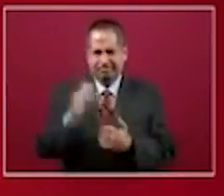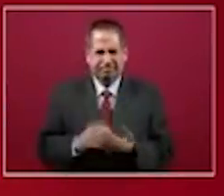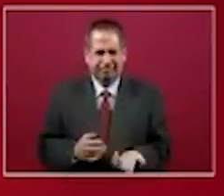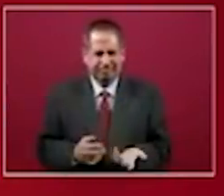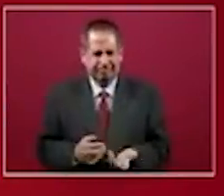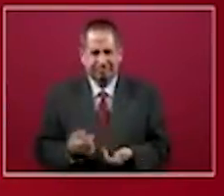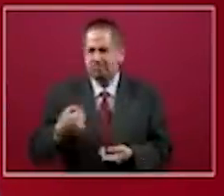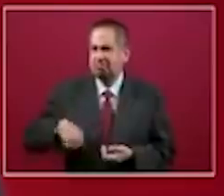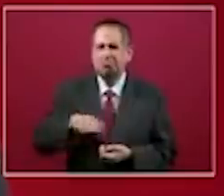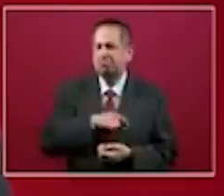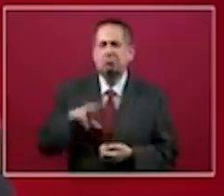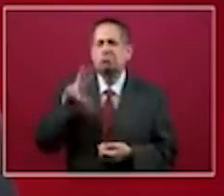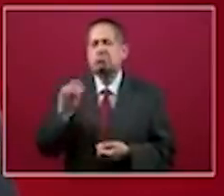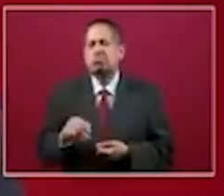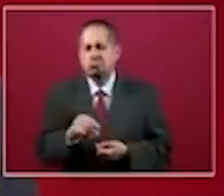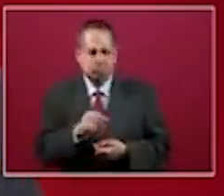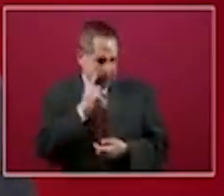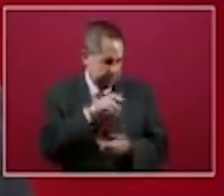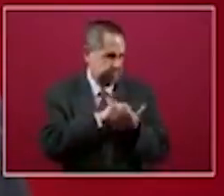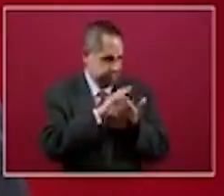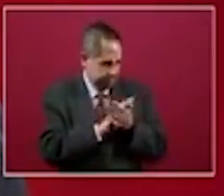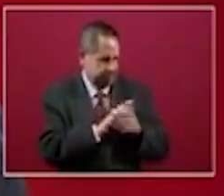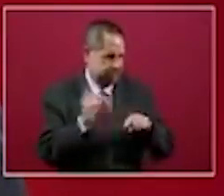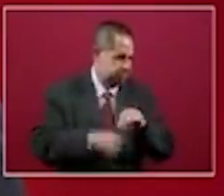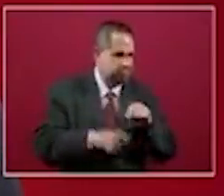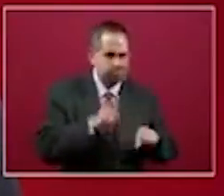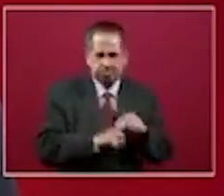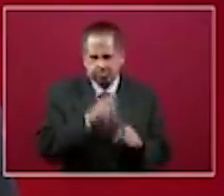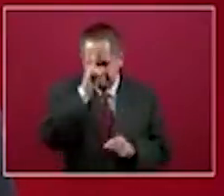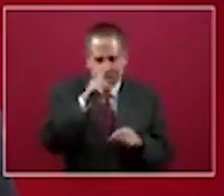Nosotros no vamos nunca